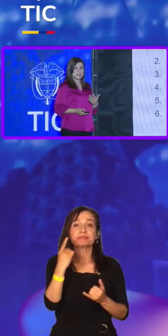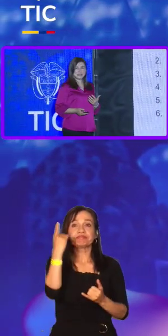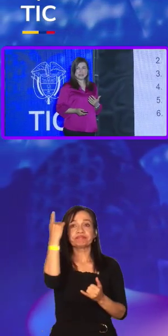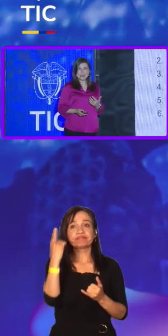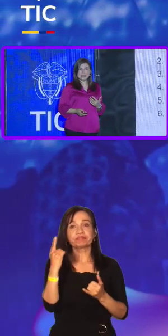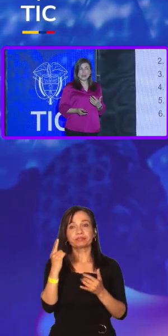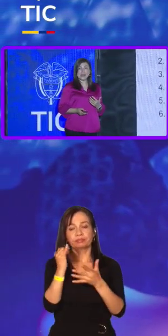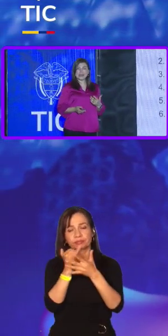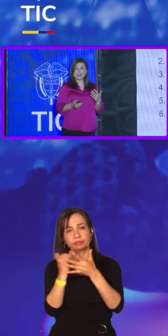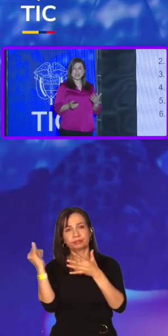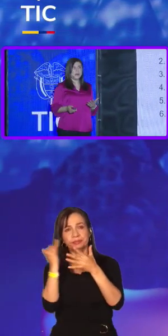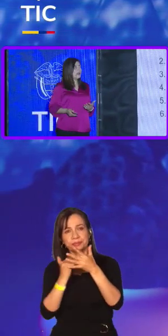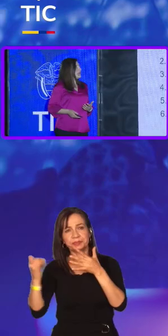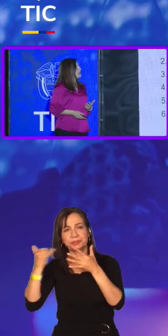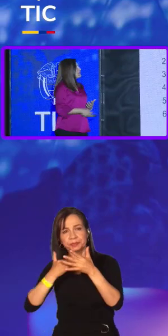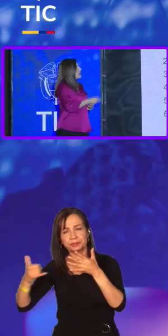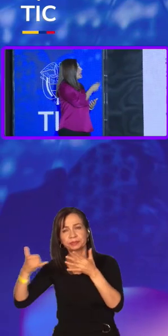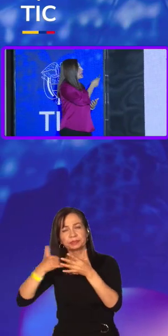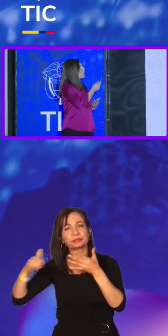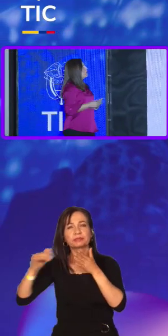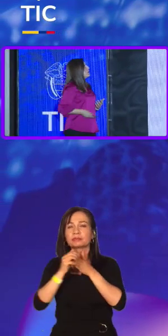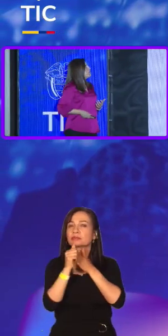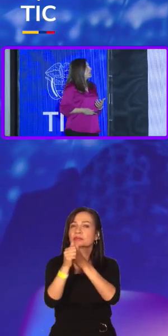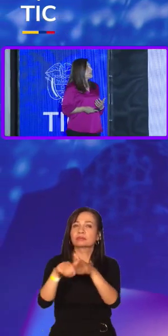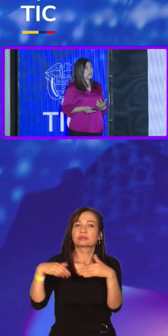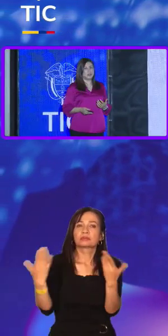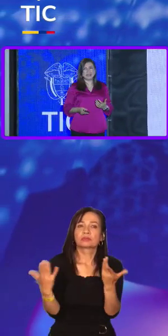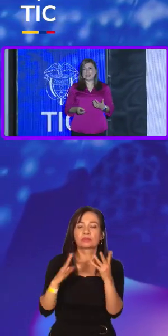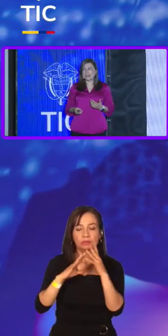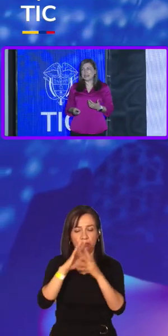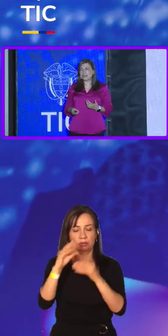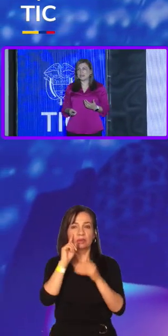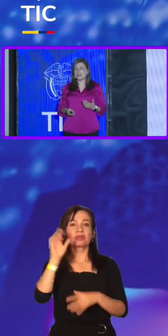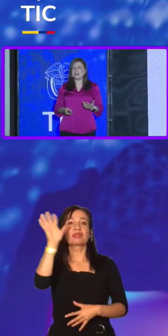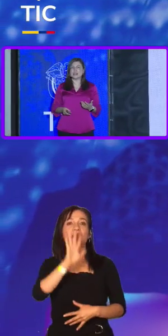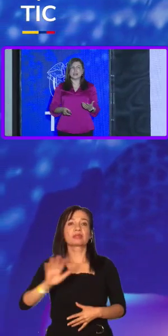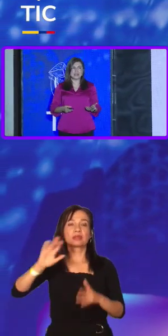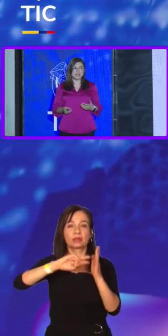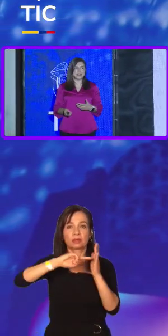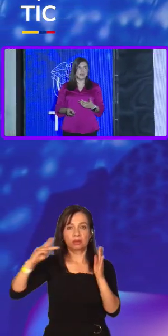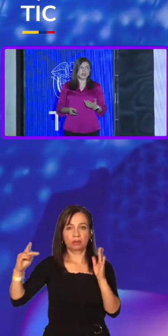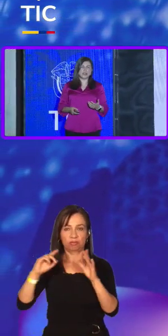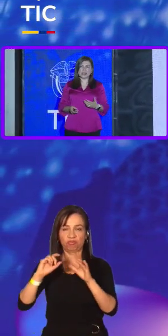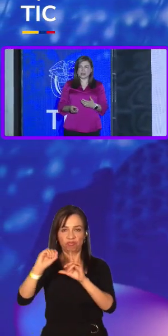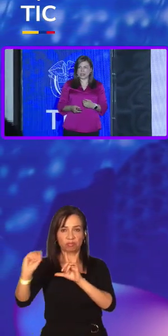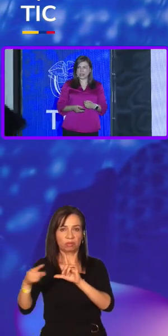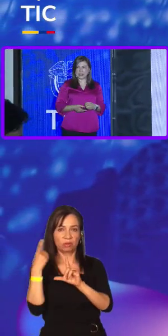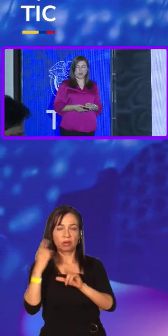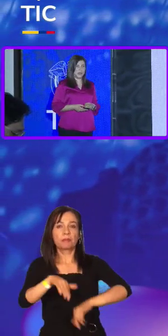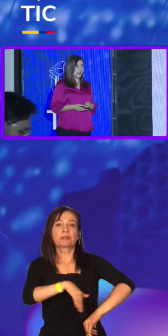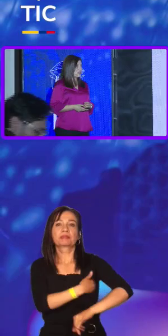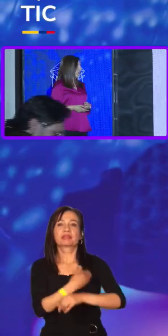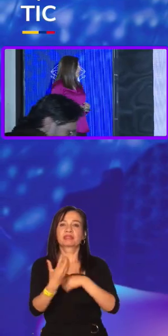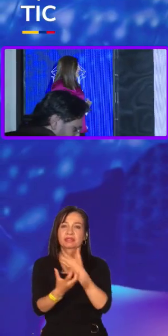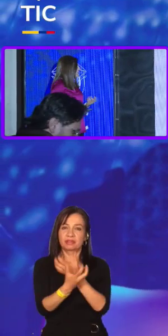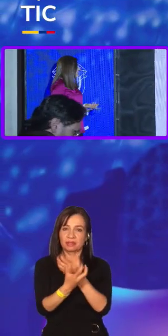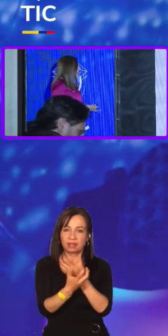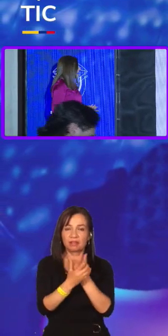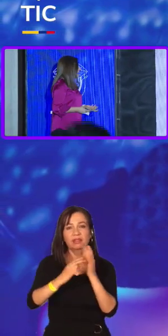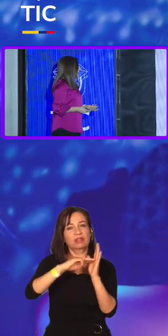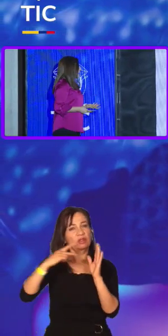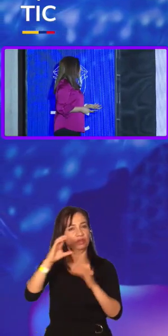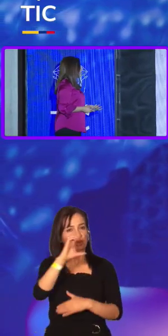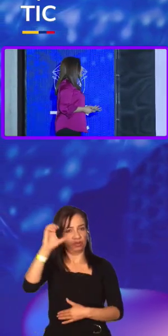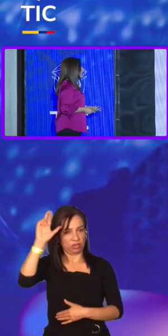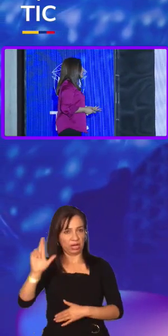las primeras líneas de orientación están en el Código Nacional de Tecnologías Digitales del Ministerio de Ciencia, Innovación, Tecnología y Telecomunicaciones de